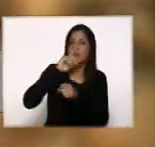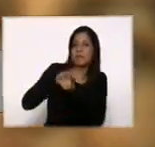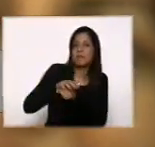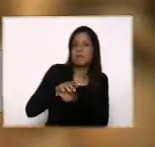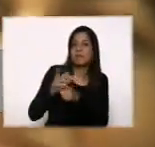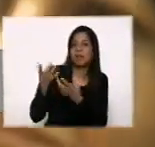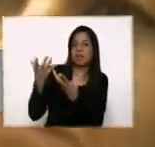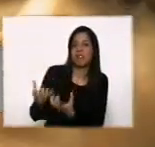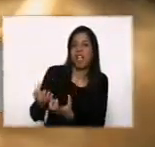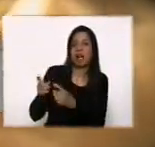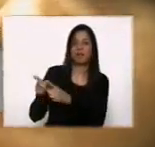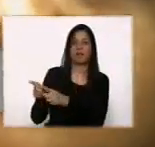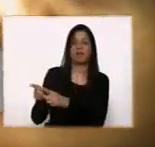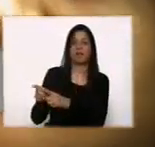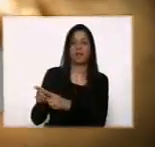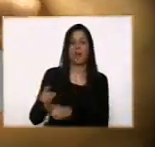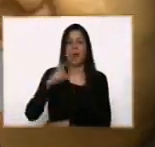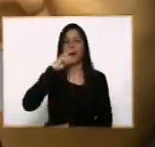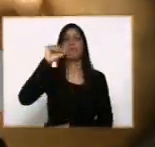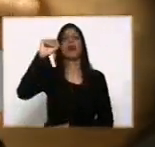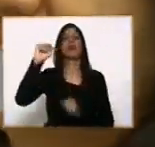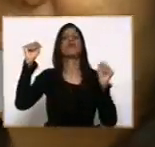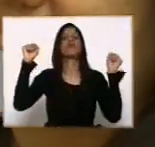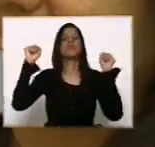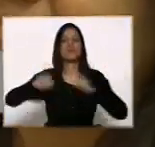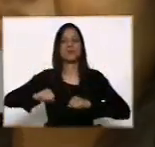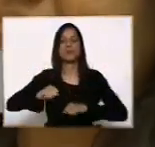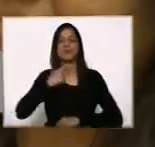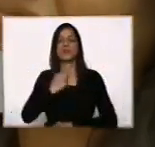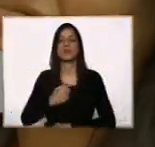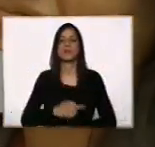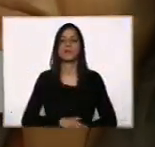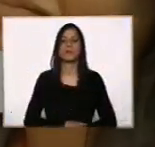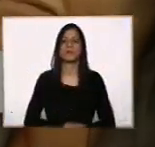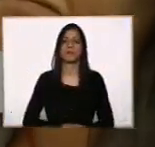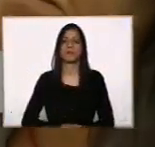dicho, lo dirá así, pero es así.